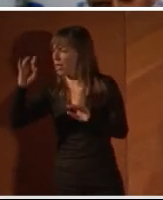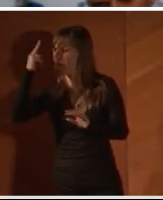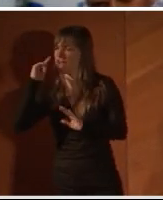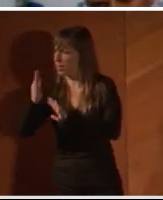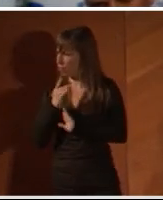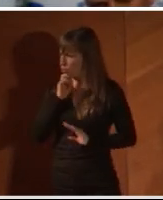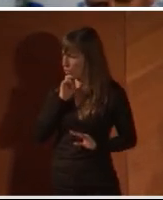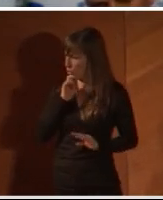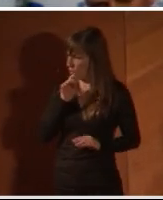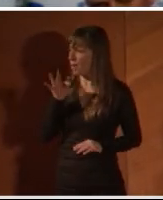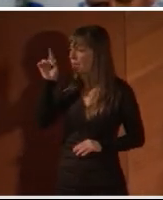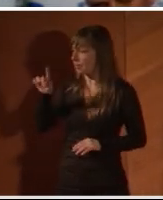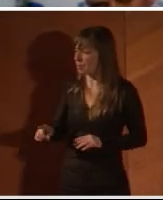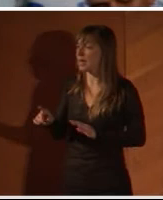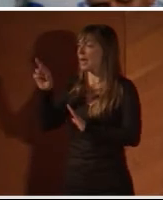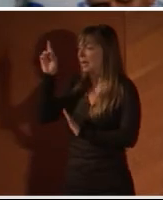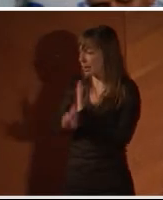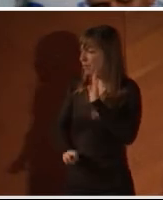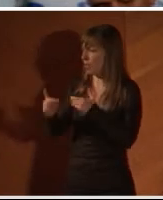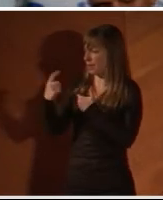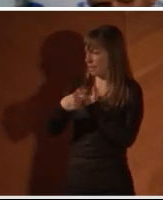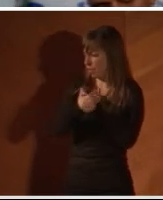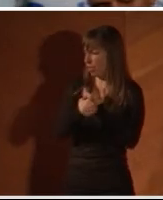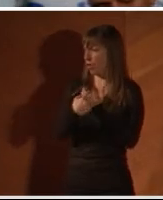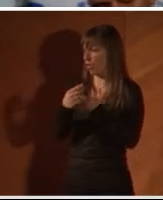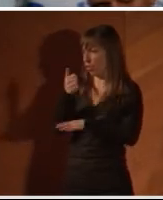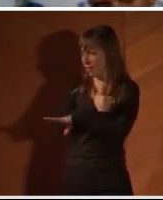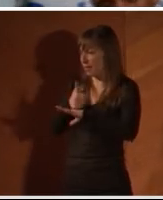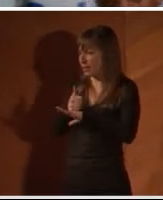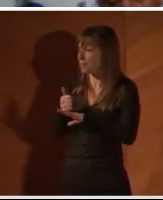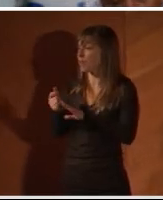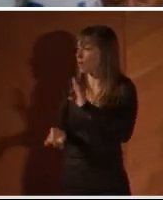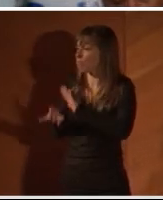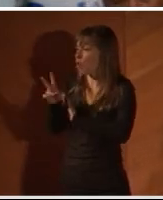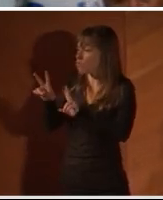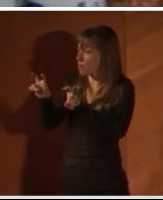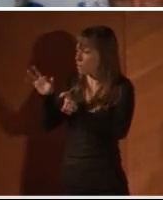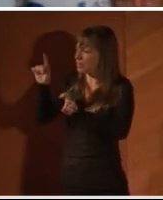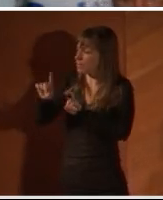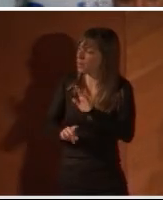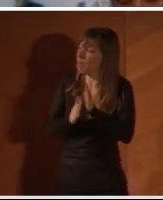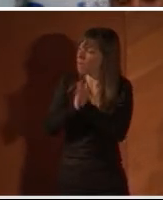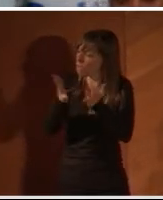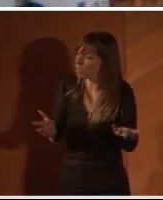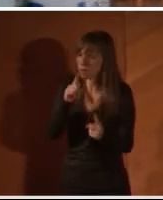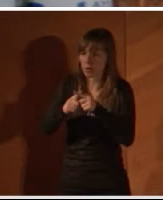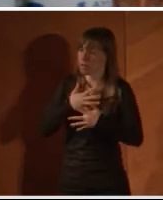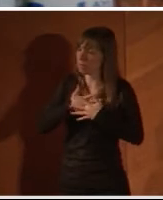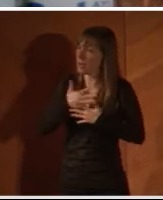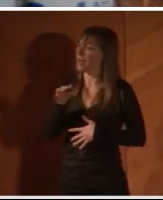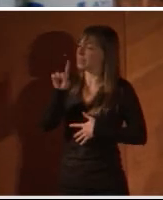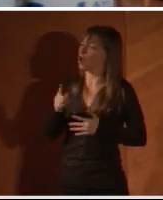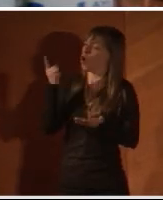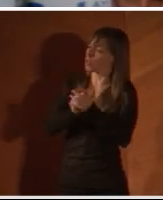conjuntamente a otras como la elaboración del reglamento de participación ciudadana, un nuevo reglamento, el fomento del voluntariado o la recuperación de los presupuestos